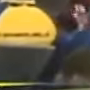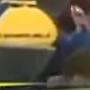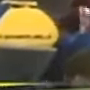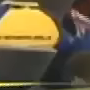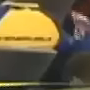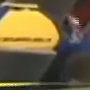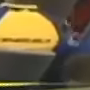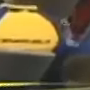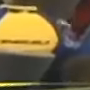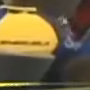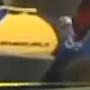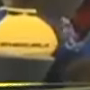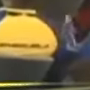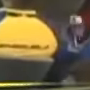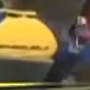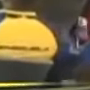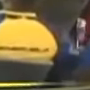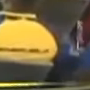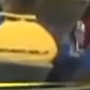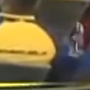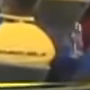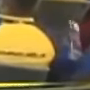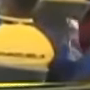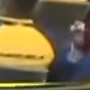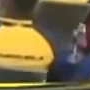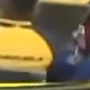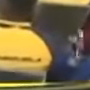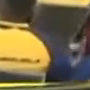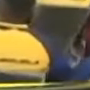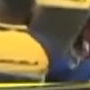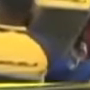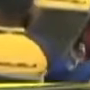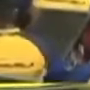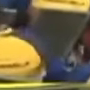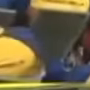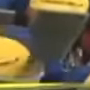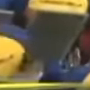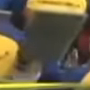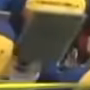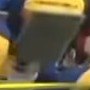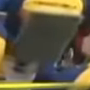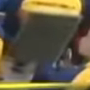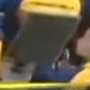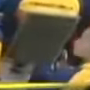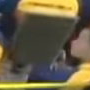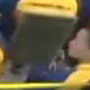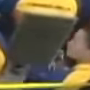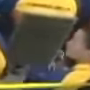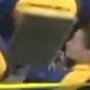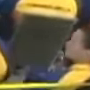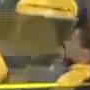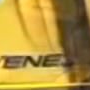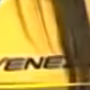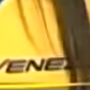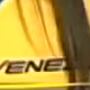representación de la delegación que participó en los Juegos Panamericanos Santiago de Chile